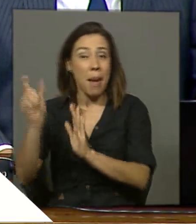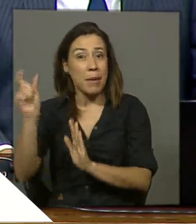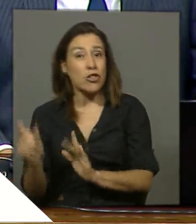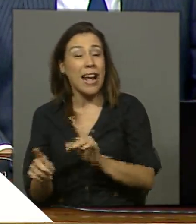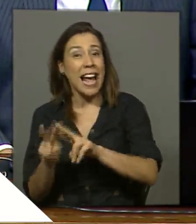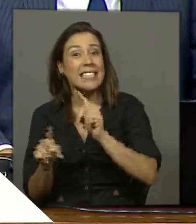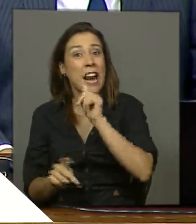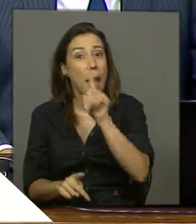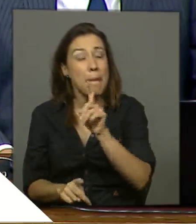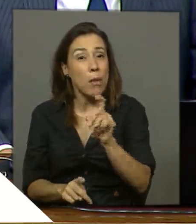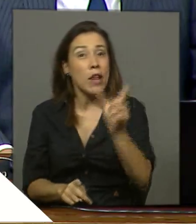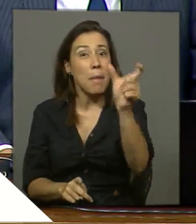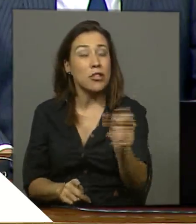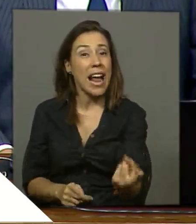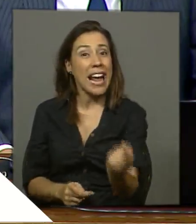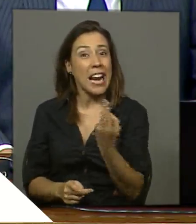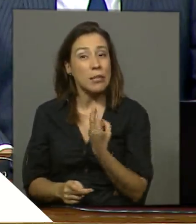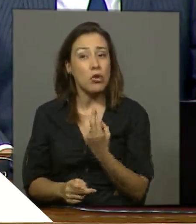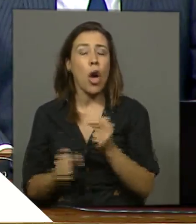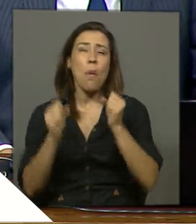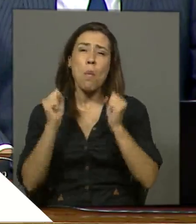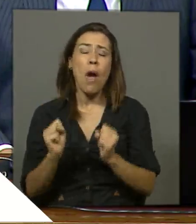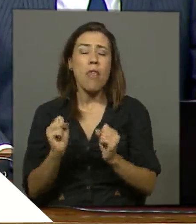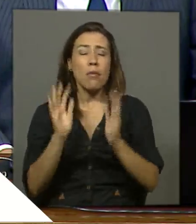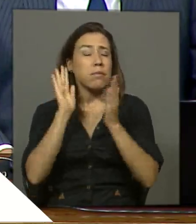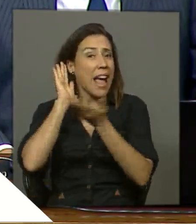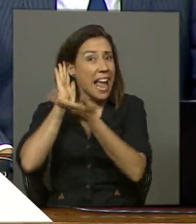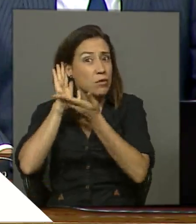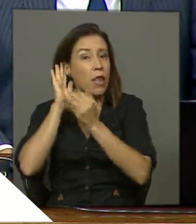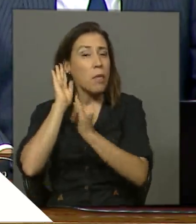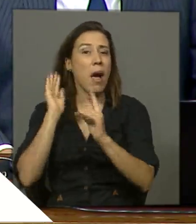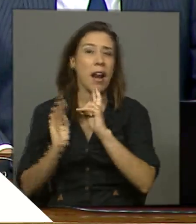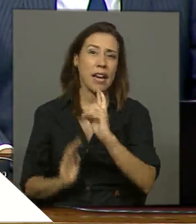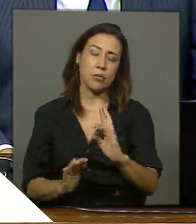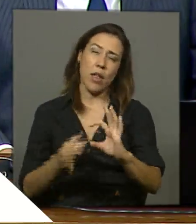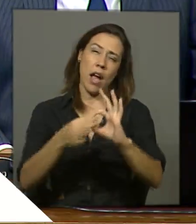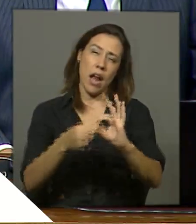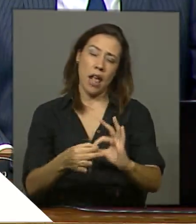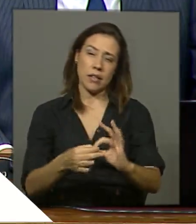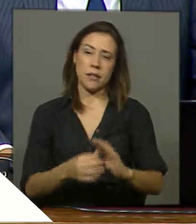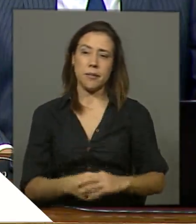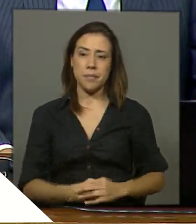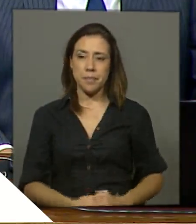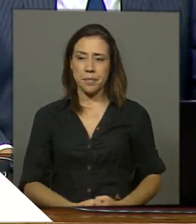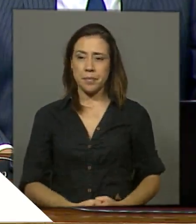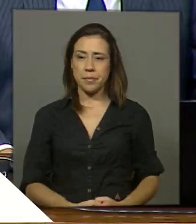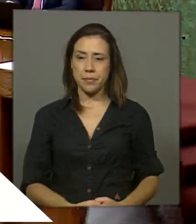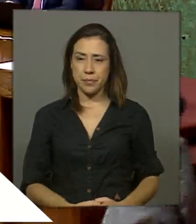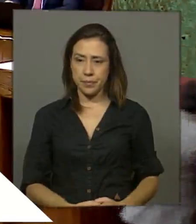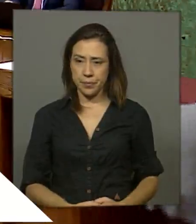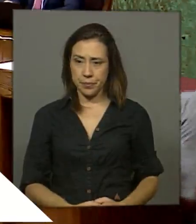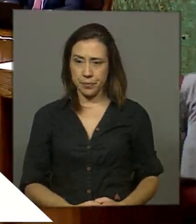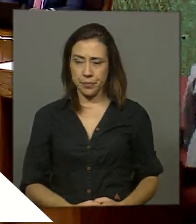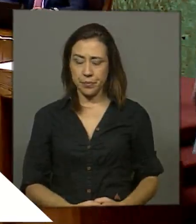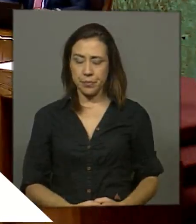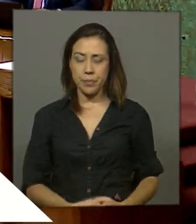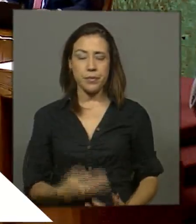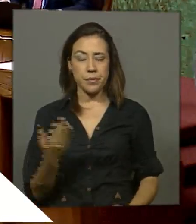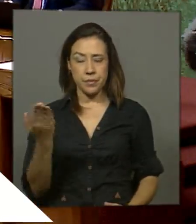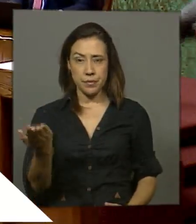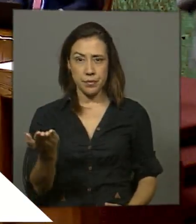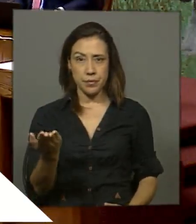interpelante como el interpelado puedan escuchar y responder Gracias dor